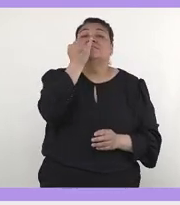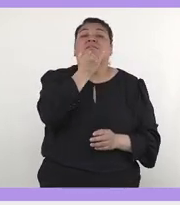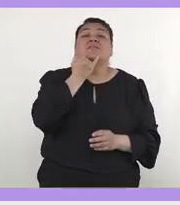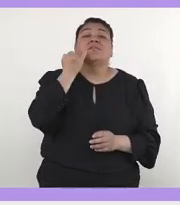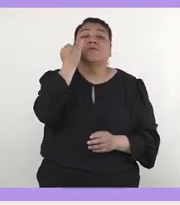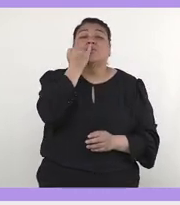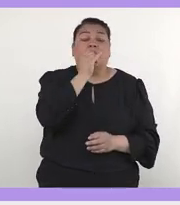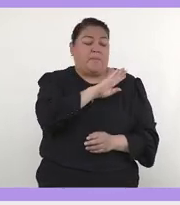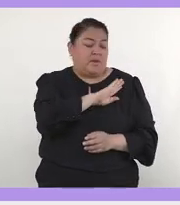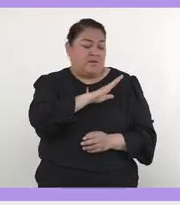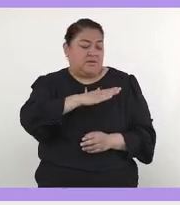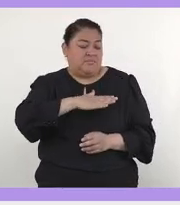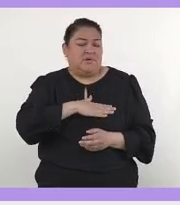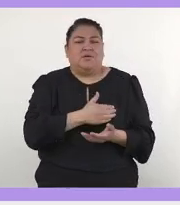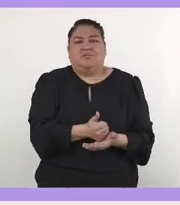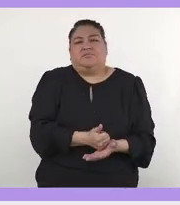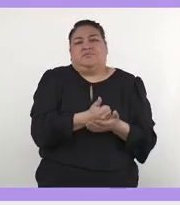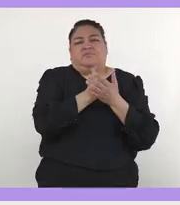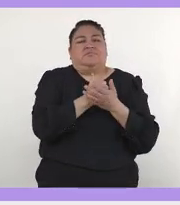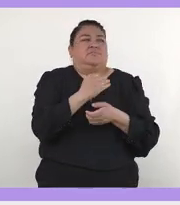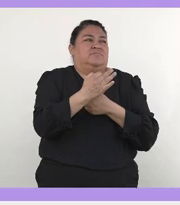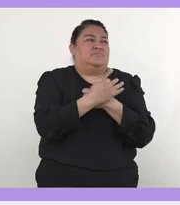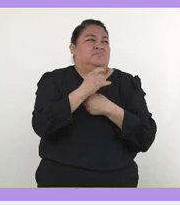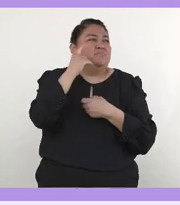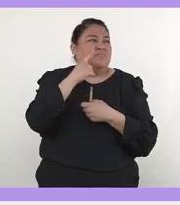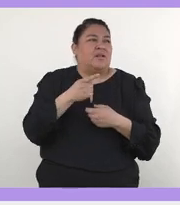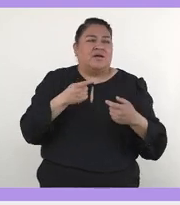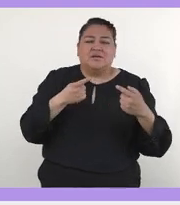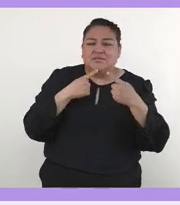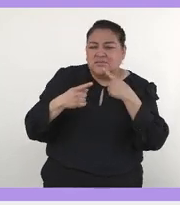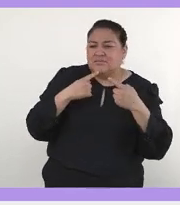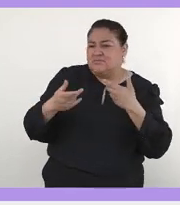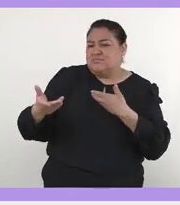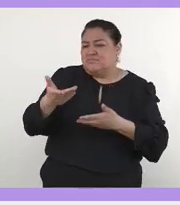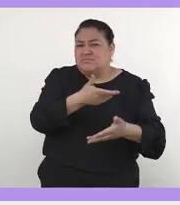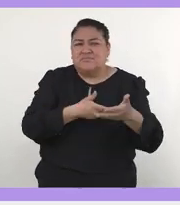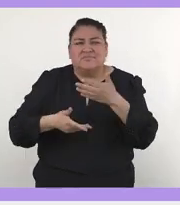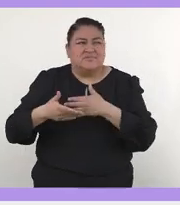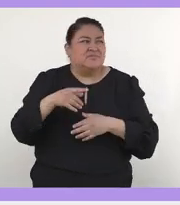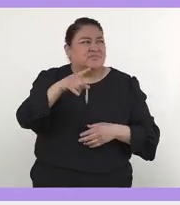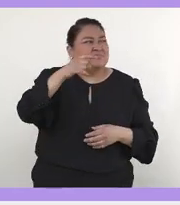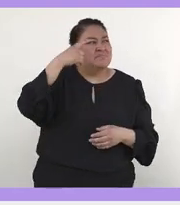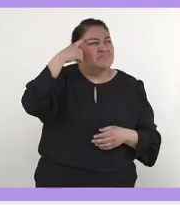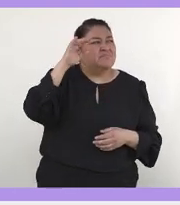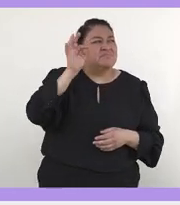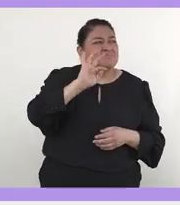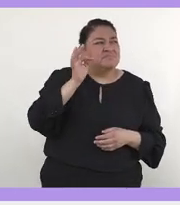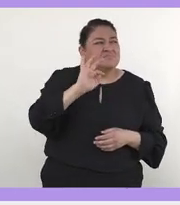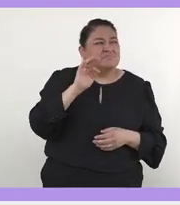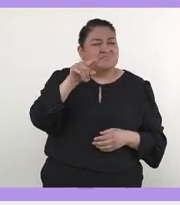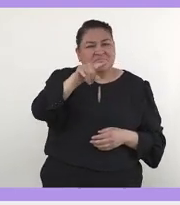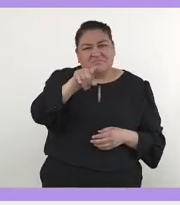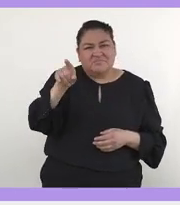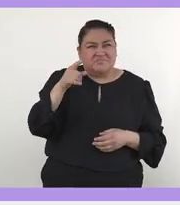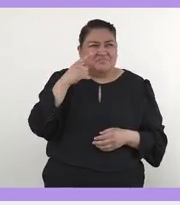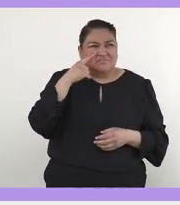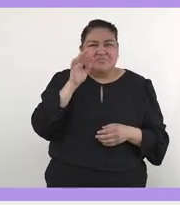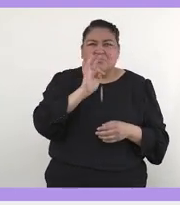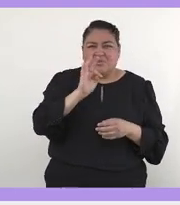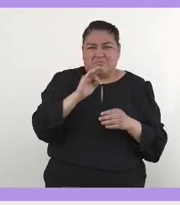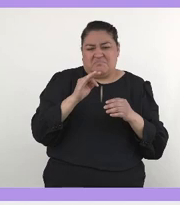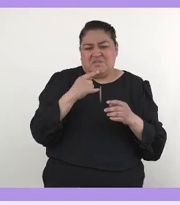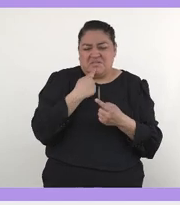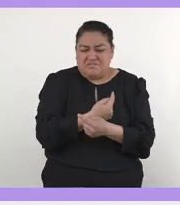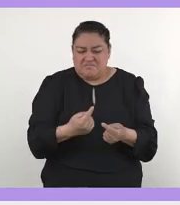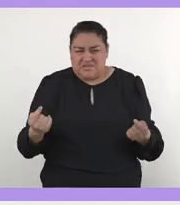es la mejor herramienta que tenemos de relación en la vida la mejor O sea la piénsen no sé si ustedes no sé si ya llevaban un diario pero yo tenía un diario cuando